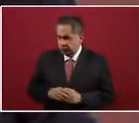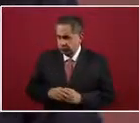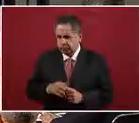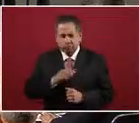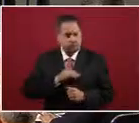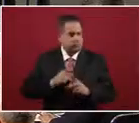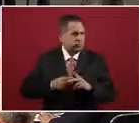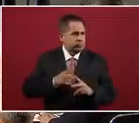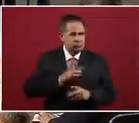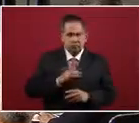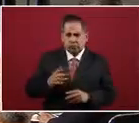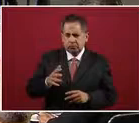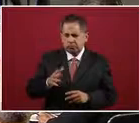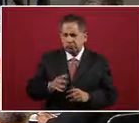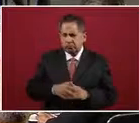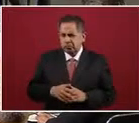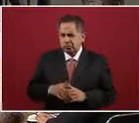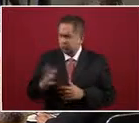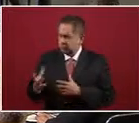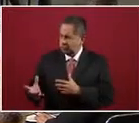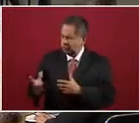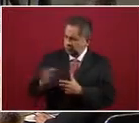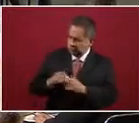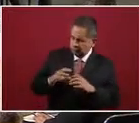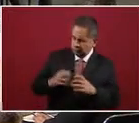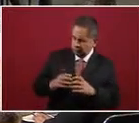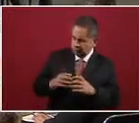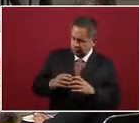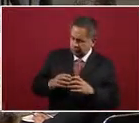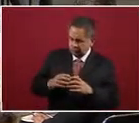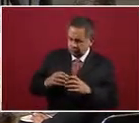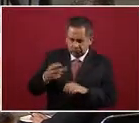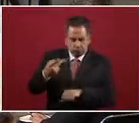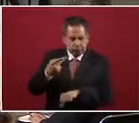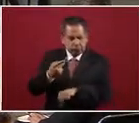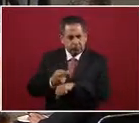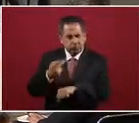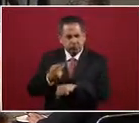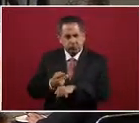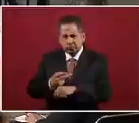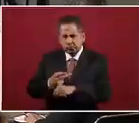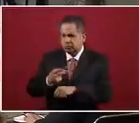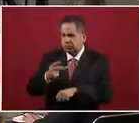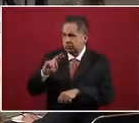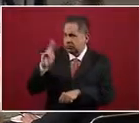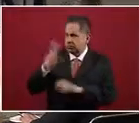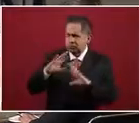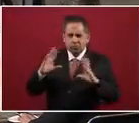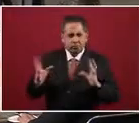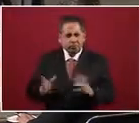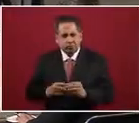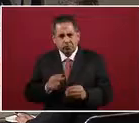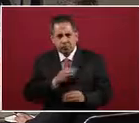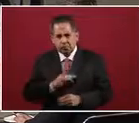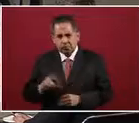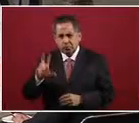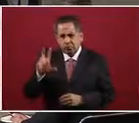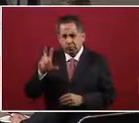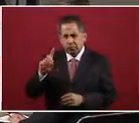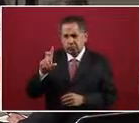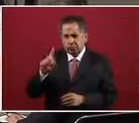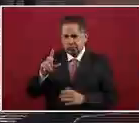alrededor de, incluyendo el nivel medio superior y superior, como 30 millones,